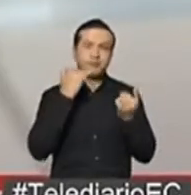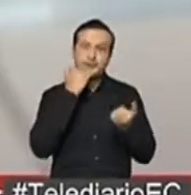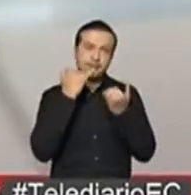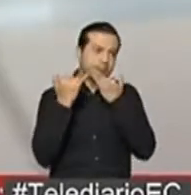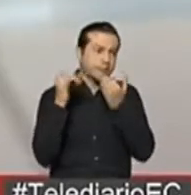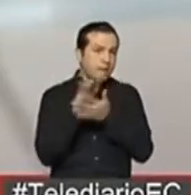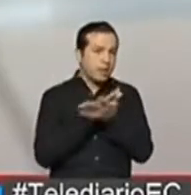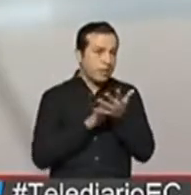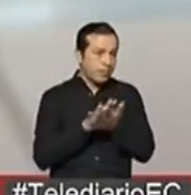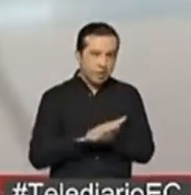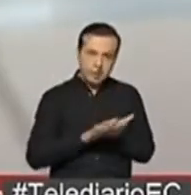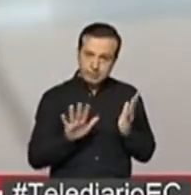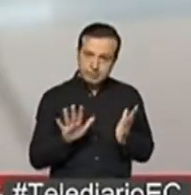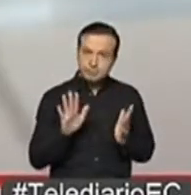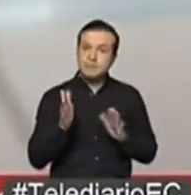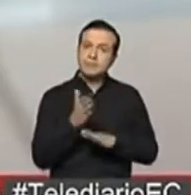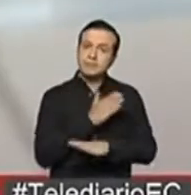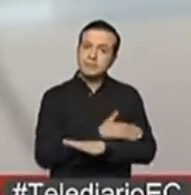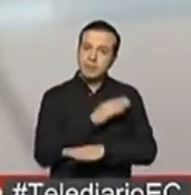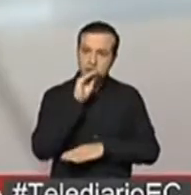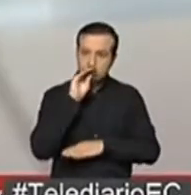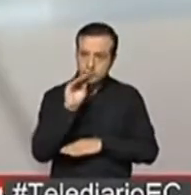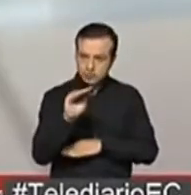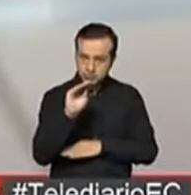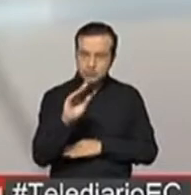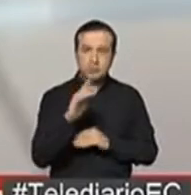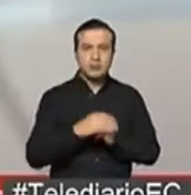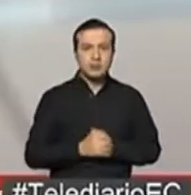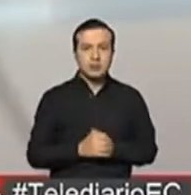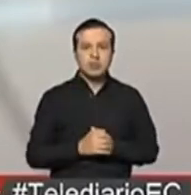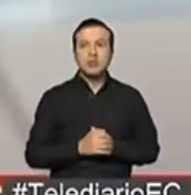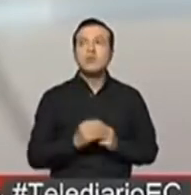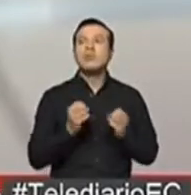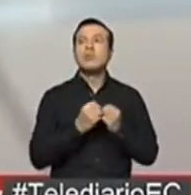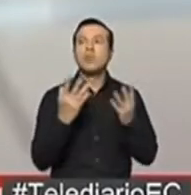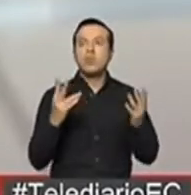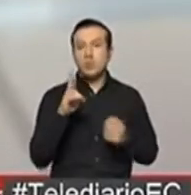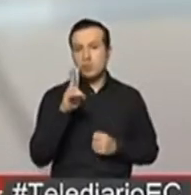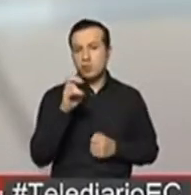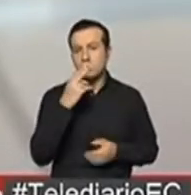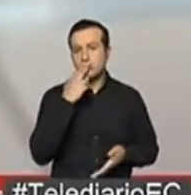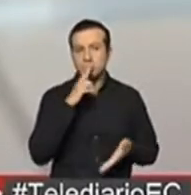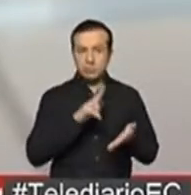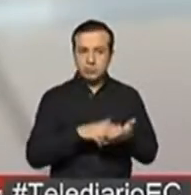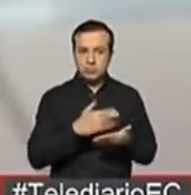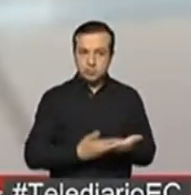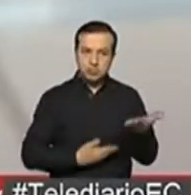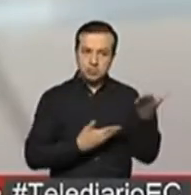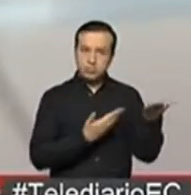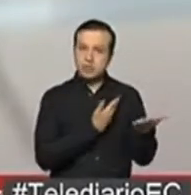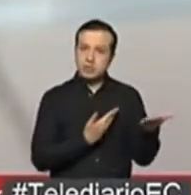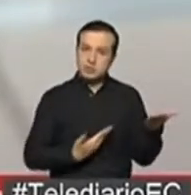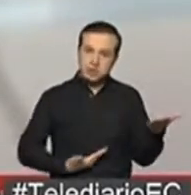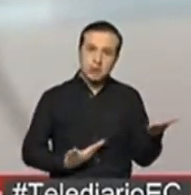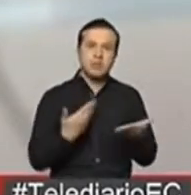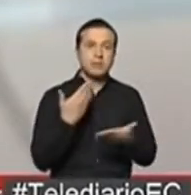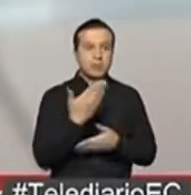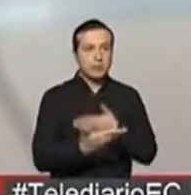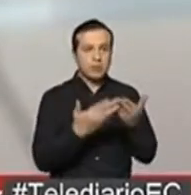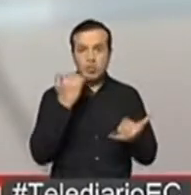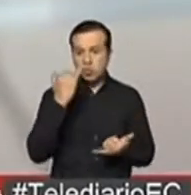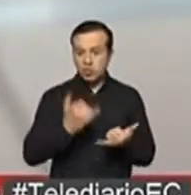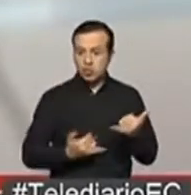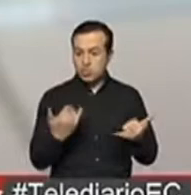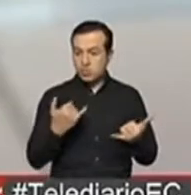así no pero nosotros le advertimos y ahora hemos enviado alrededor de unas 20 comunicaciones al señor presidente una